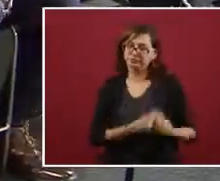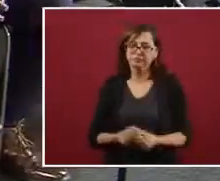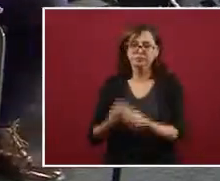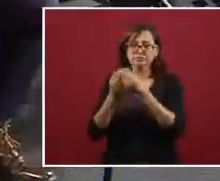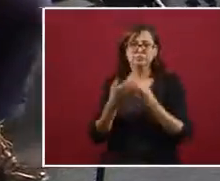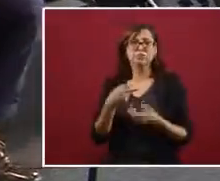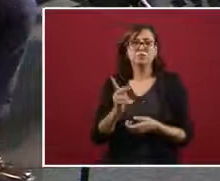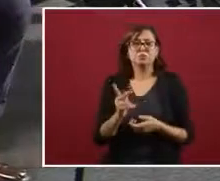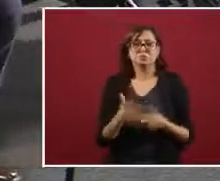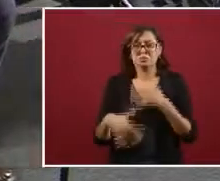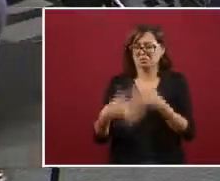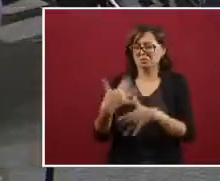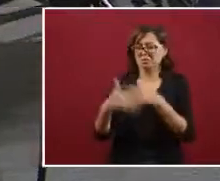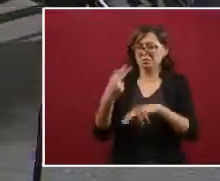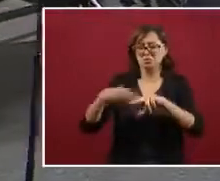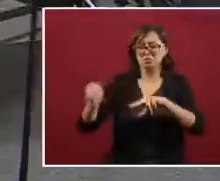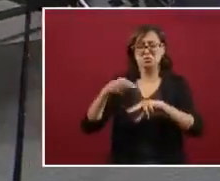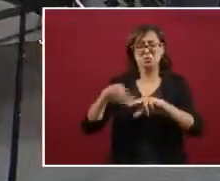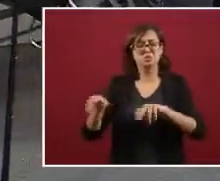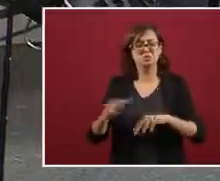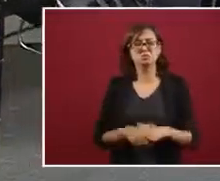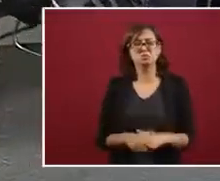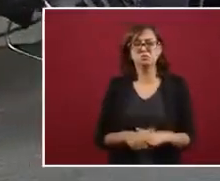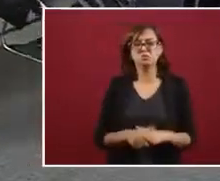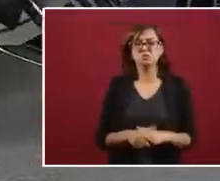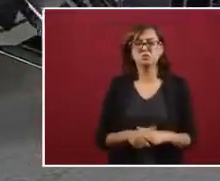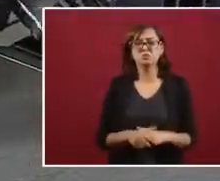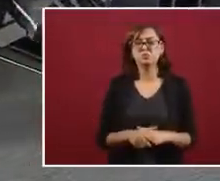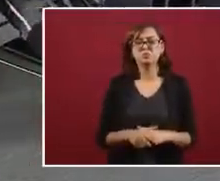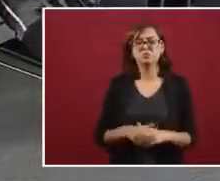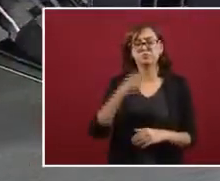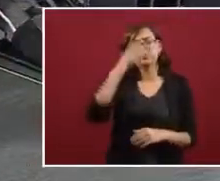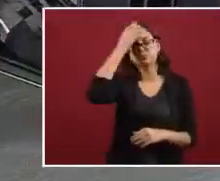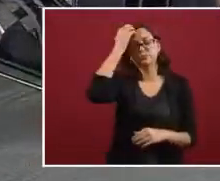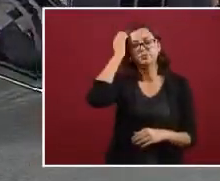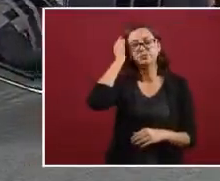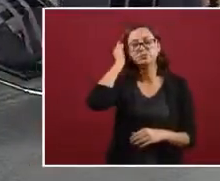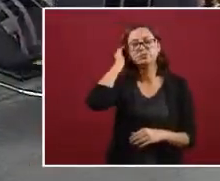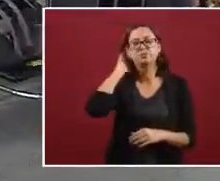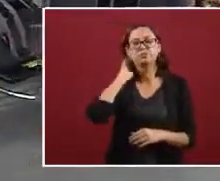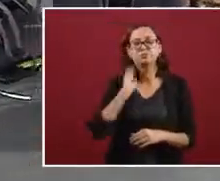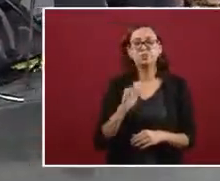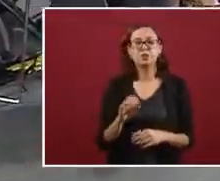significa? Hoy voy a la Unión Guerrero.